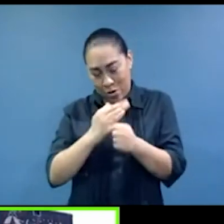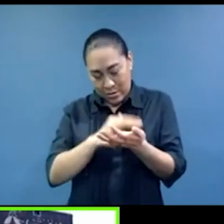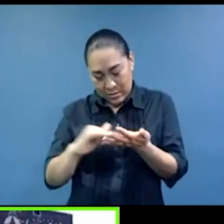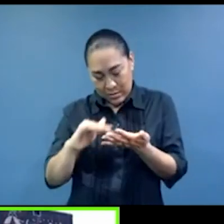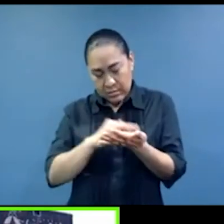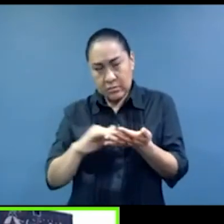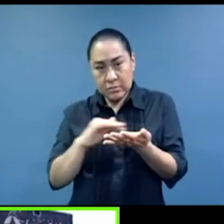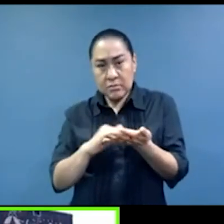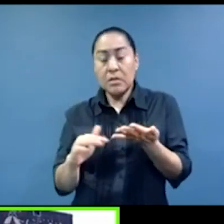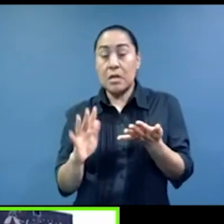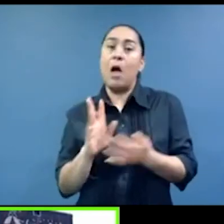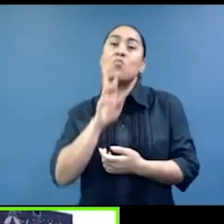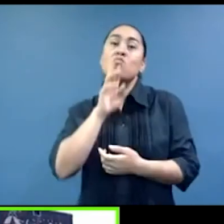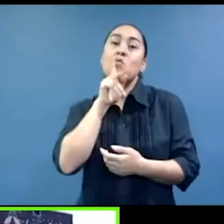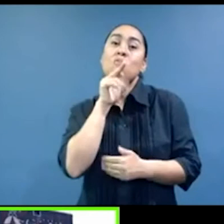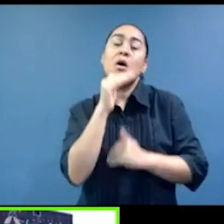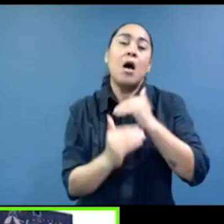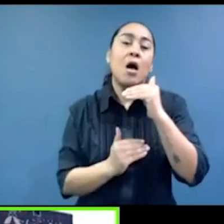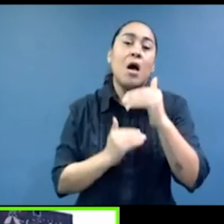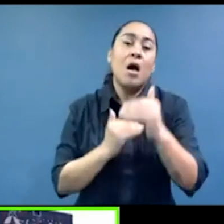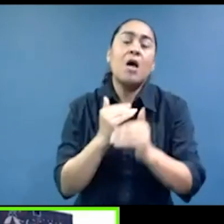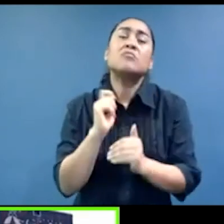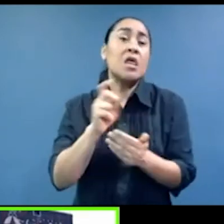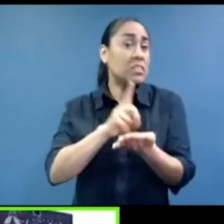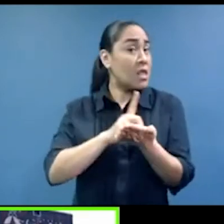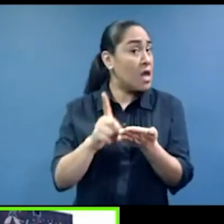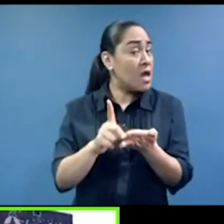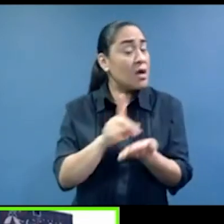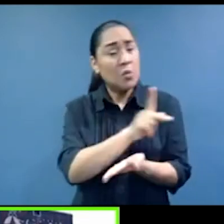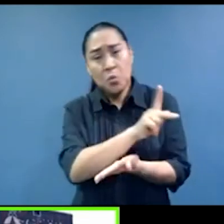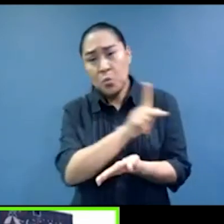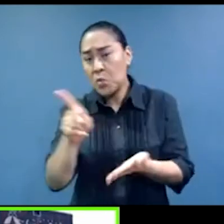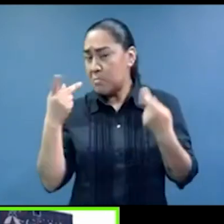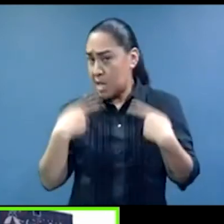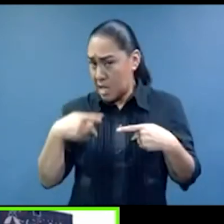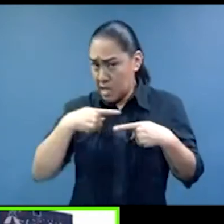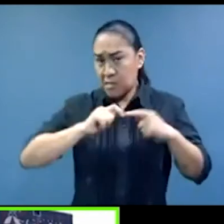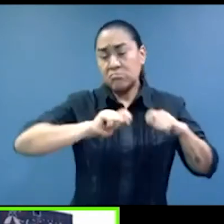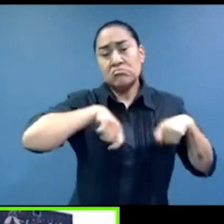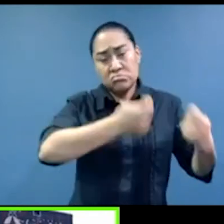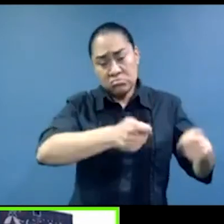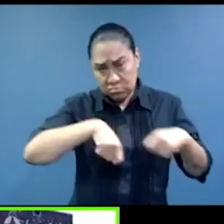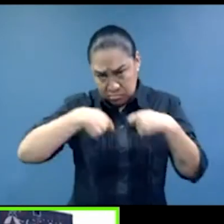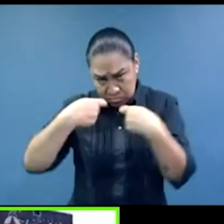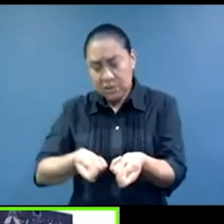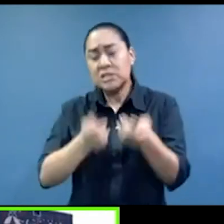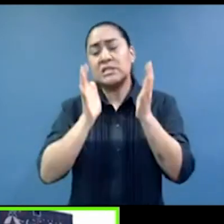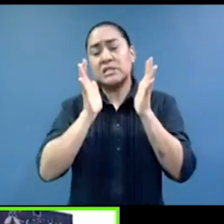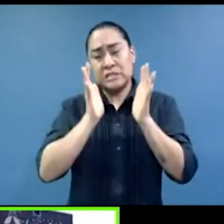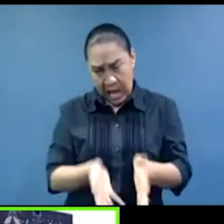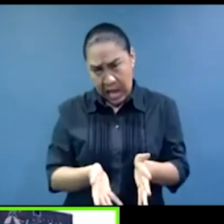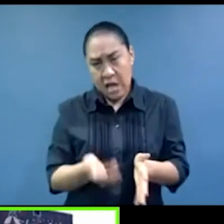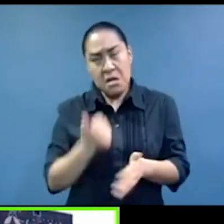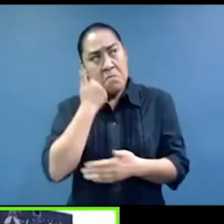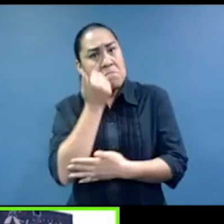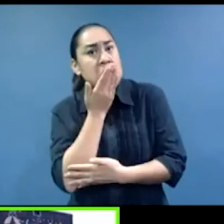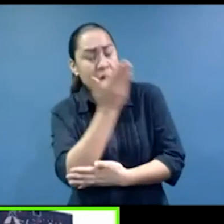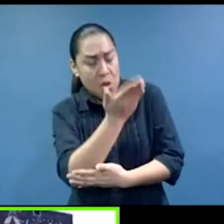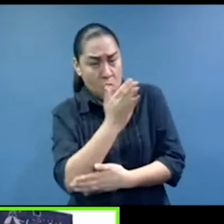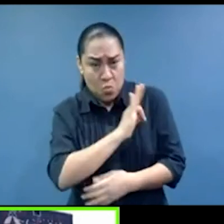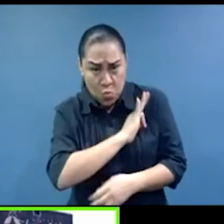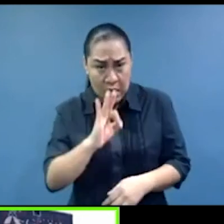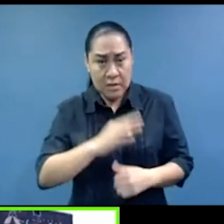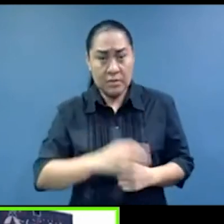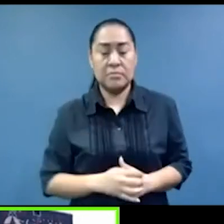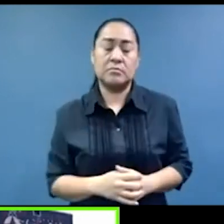de la progresividad, del alcance de un derecho y que todas las personas ya pueden también llegar a pedirlo, ejercerlo, ¿no? Y